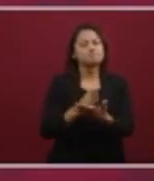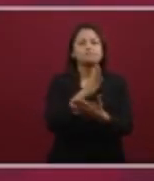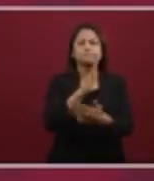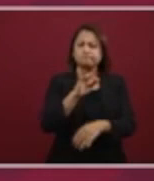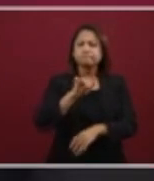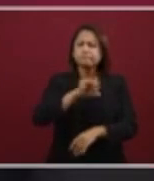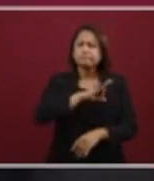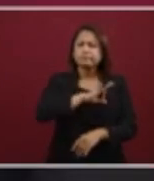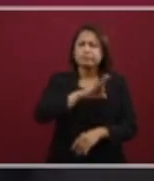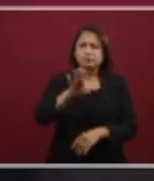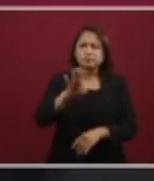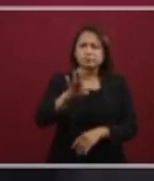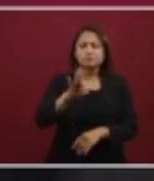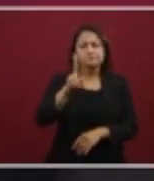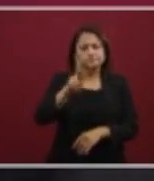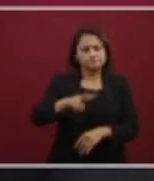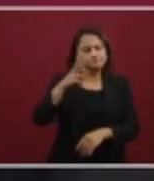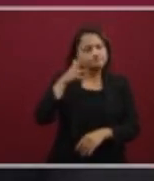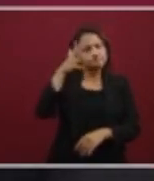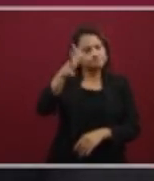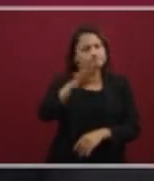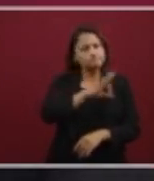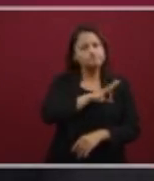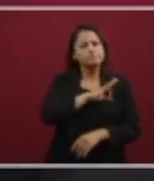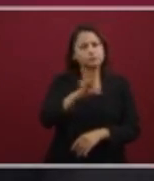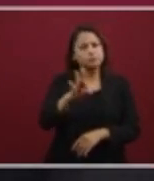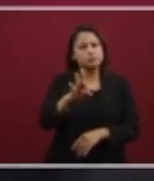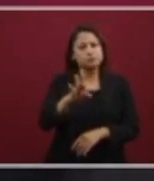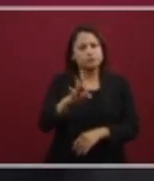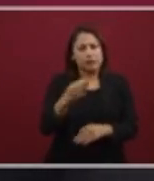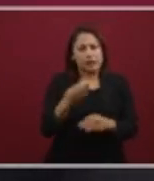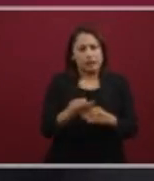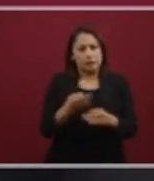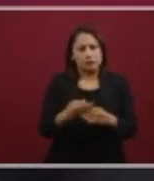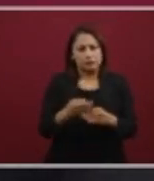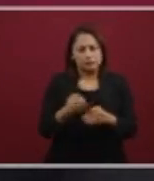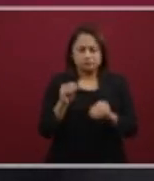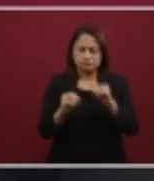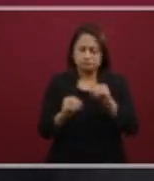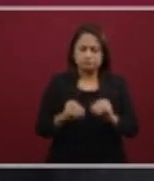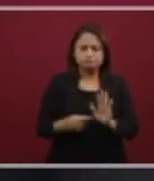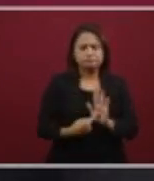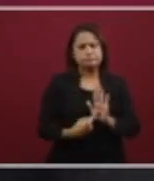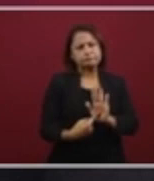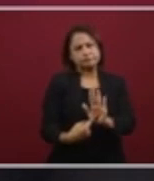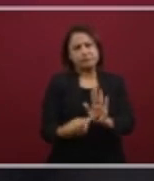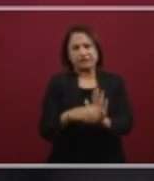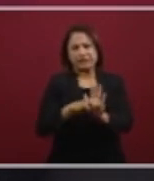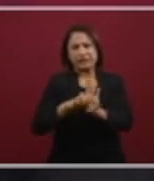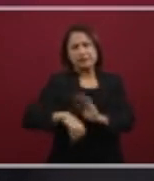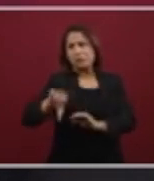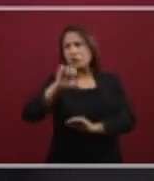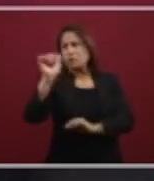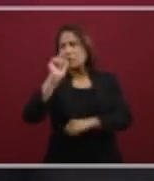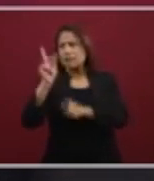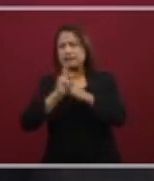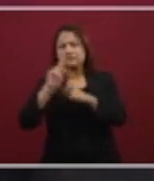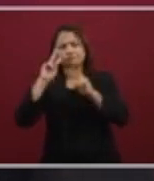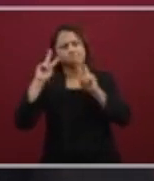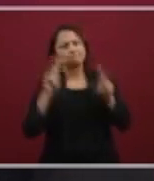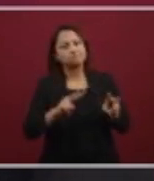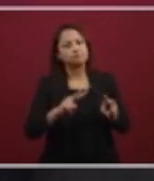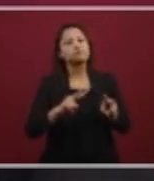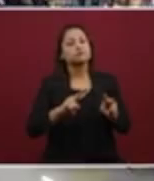nosotros vamos a poder, vamos a dar el ejemplo mundial en eso y en otras cosas.